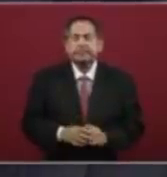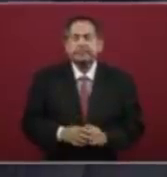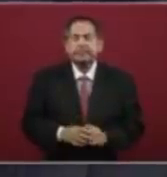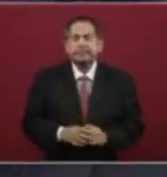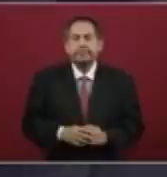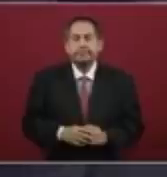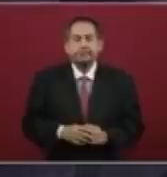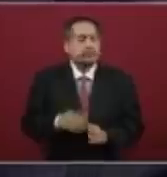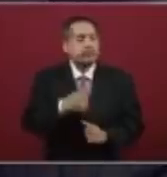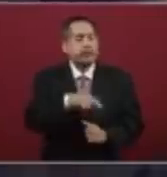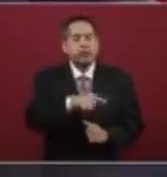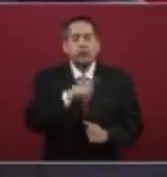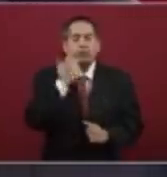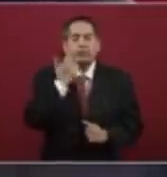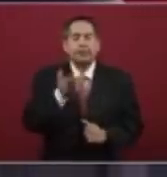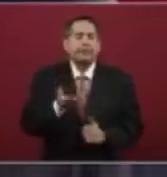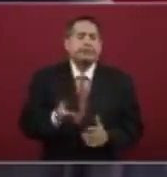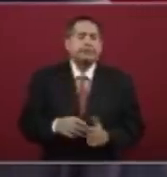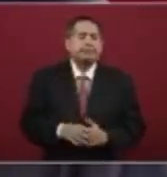hacer